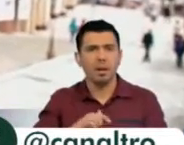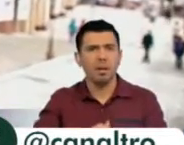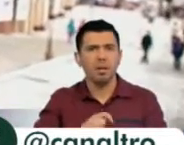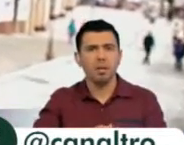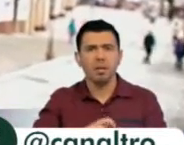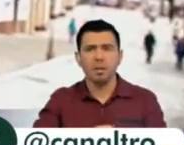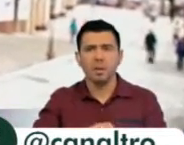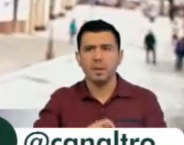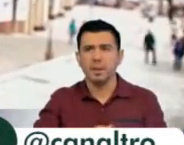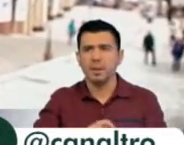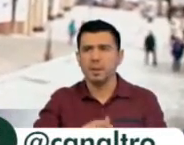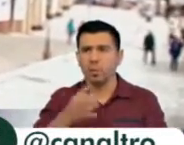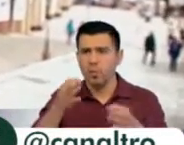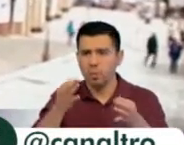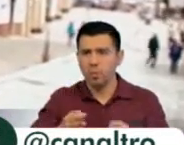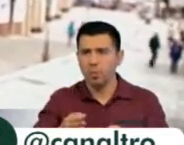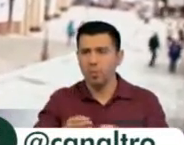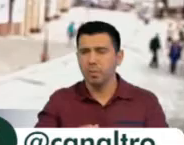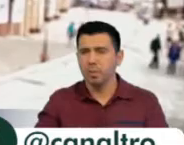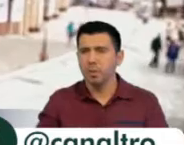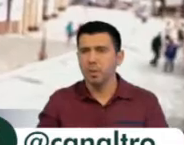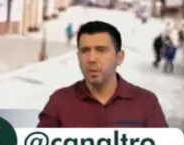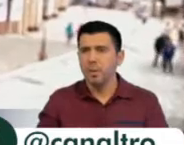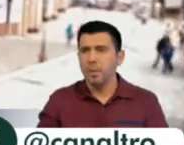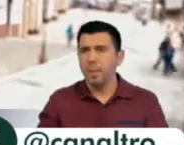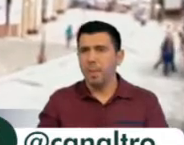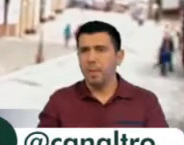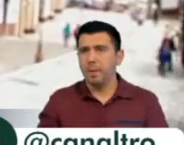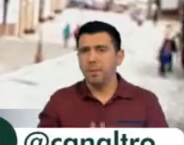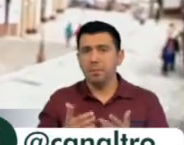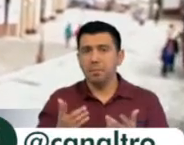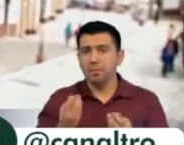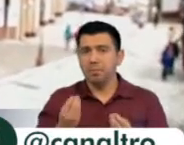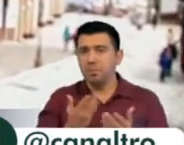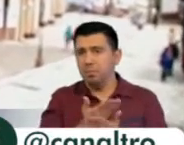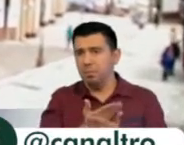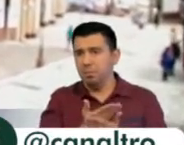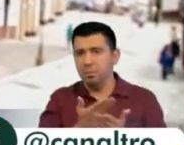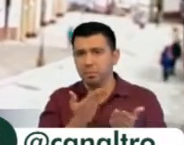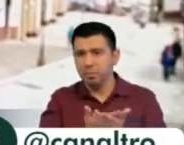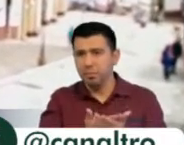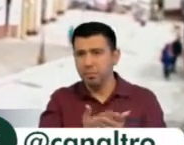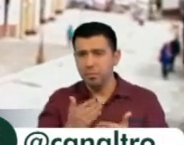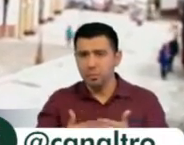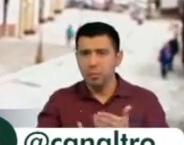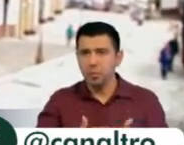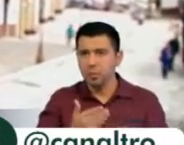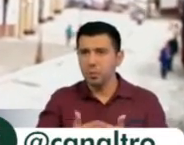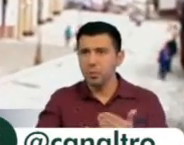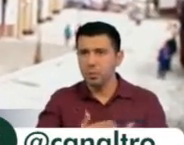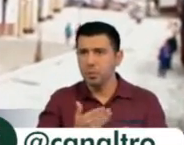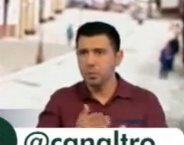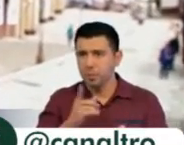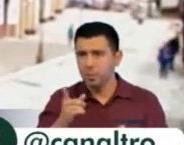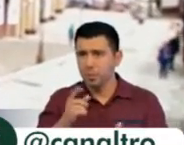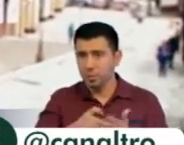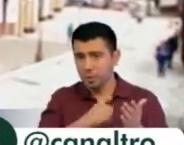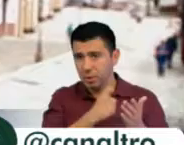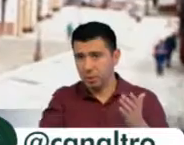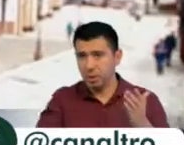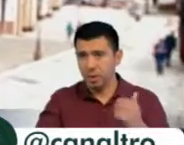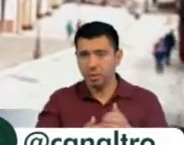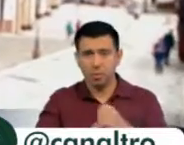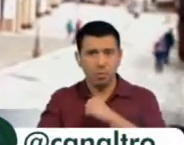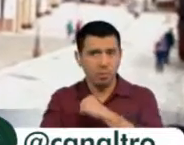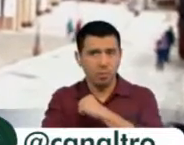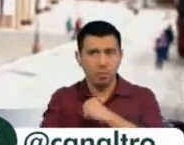que cumplir para la solicitud de un proceso de sanción y de